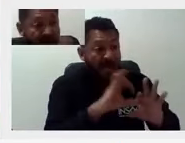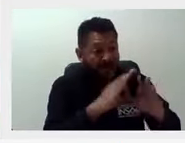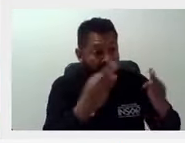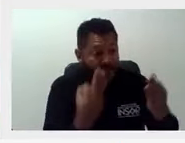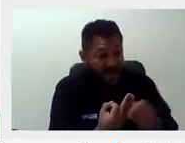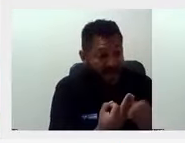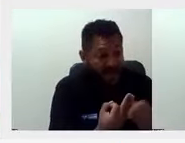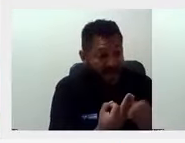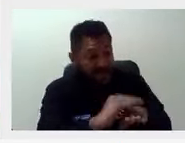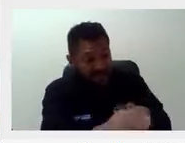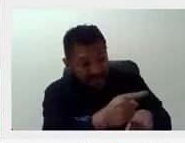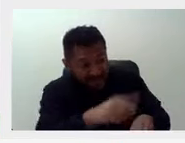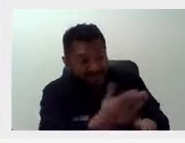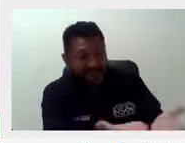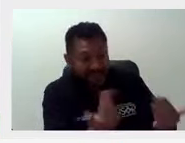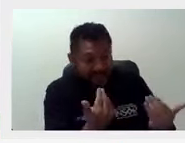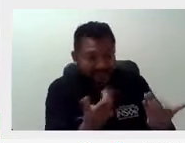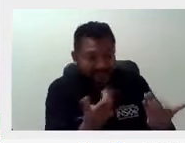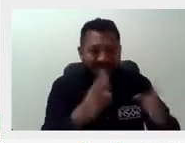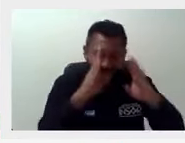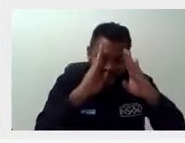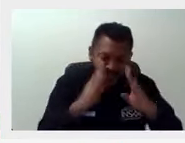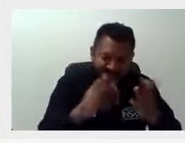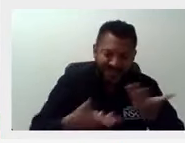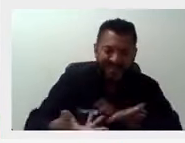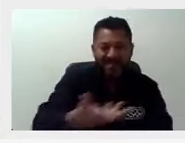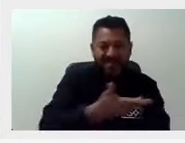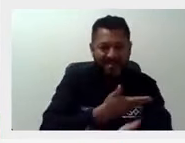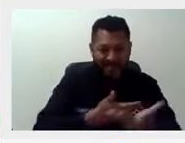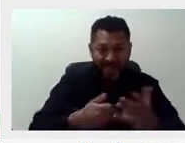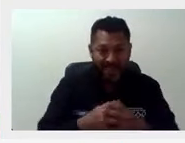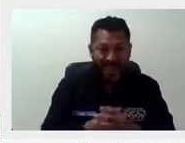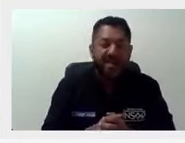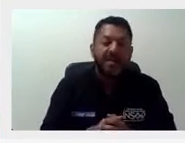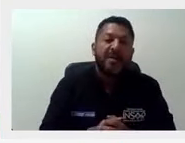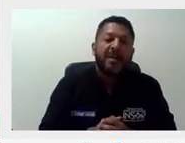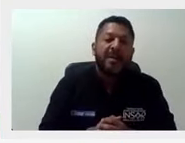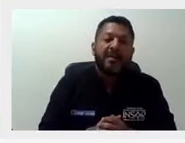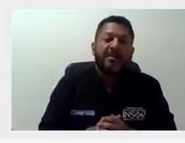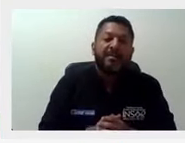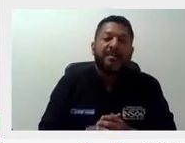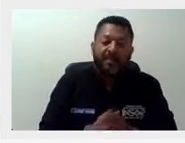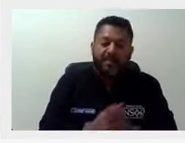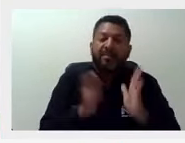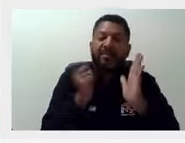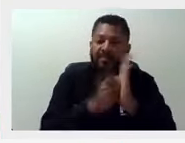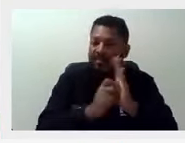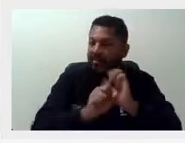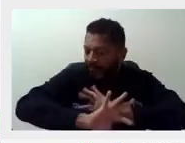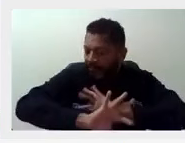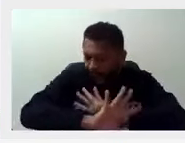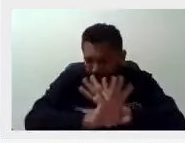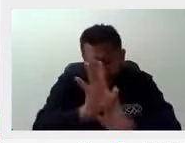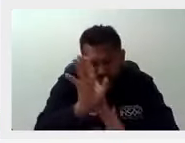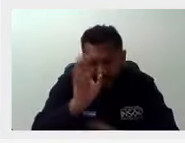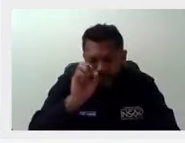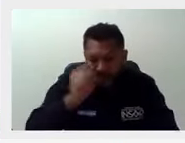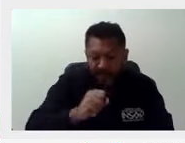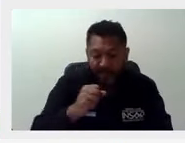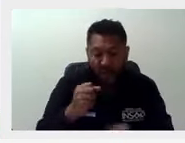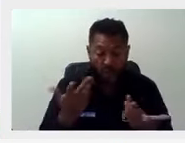también en este espacio para escucharnos. Y pues claramente es una situación que nos ha